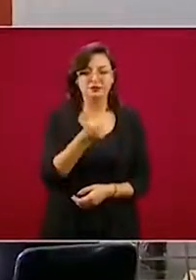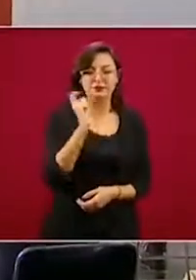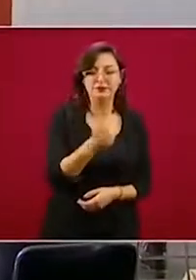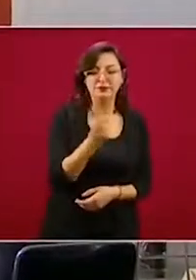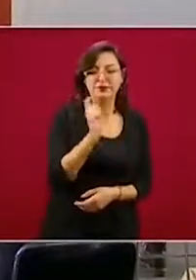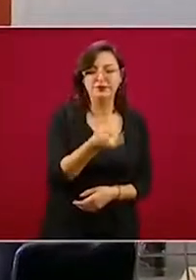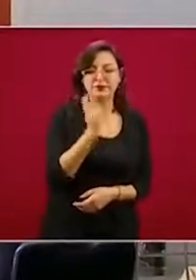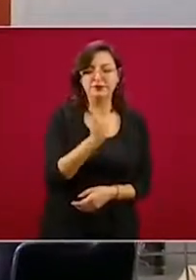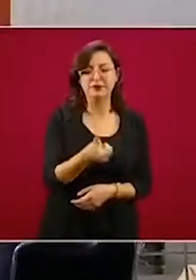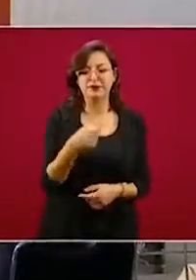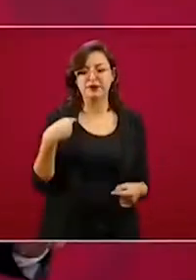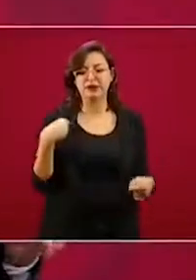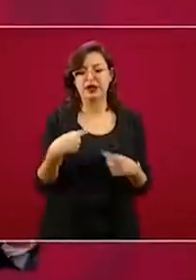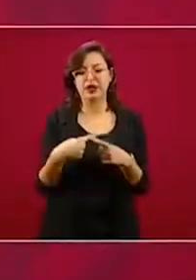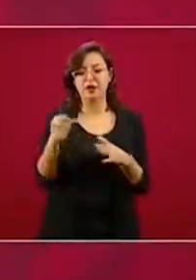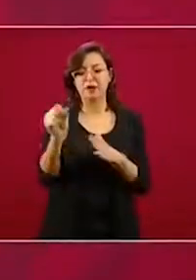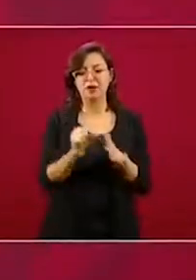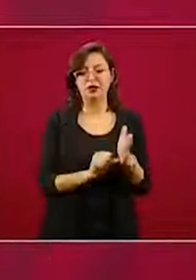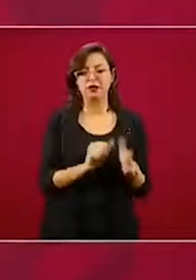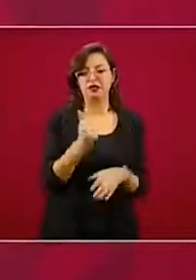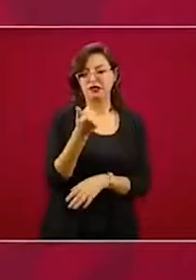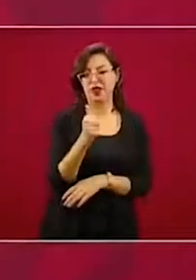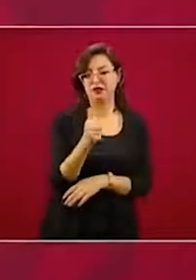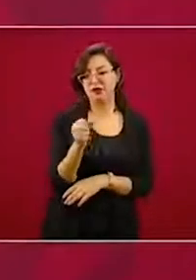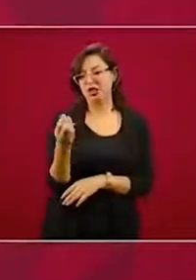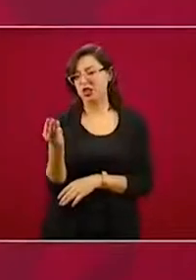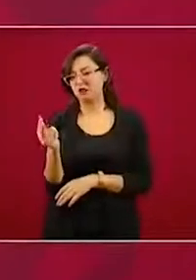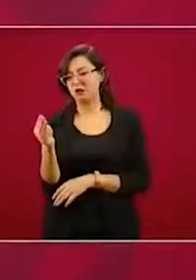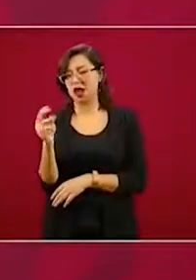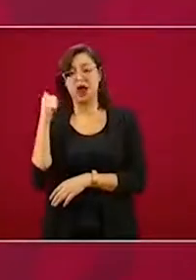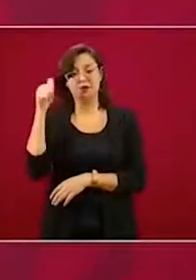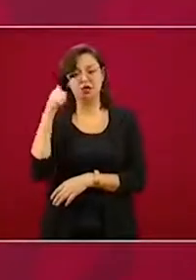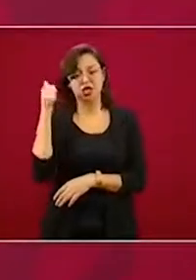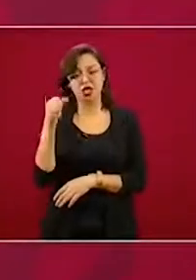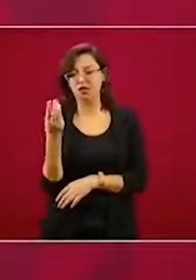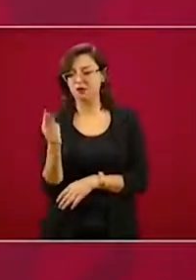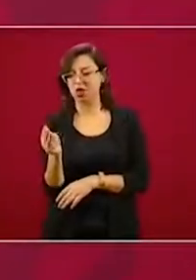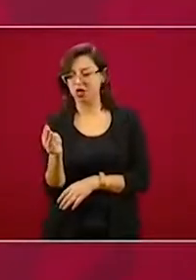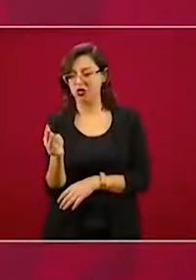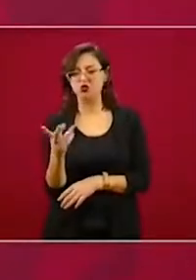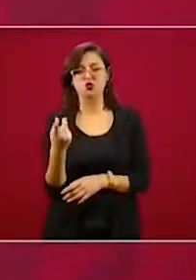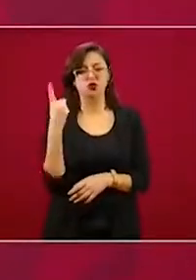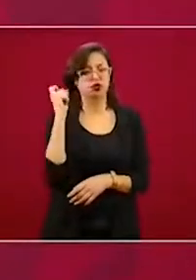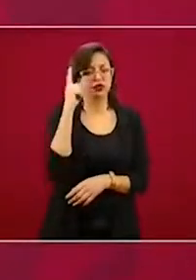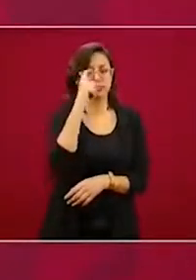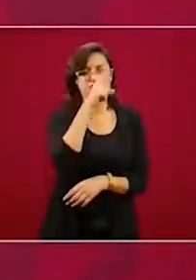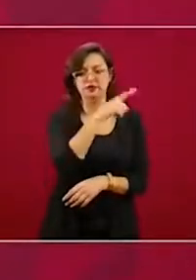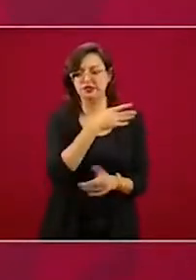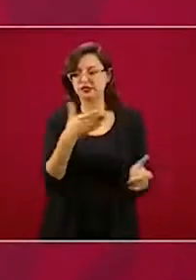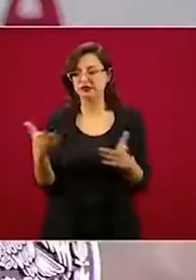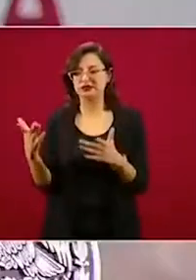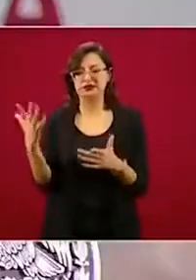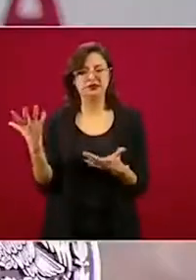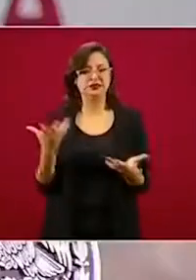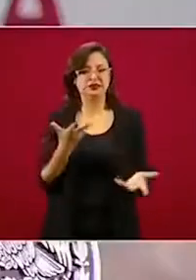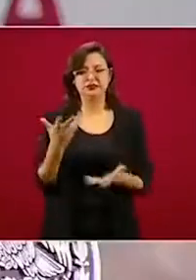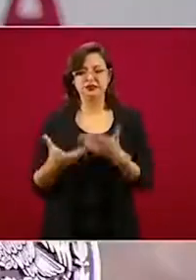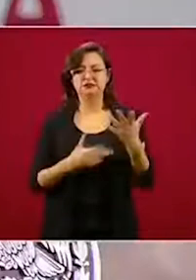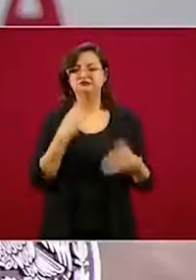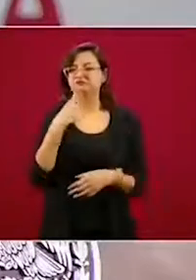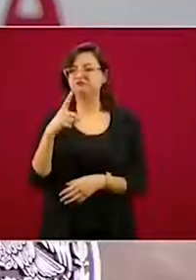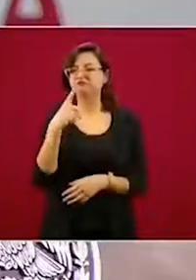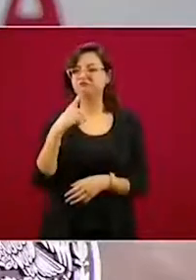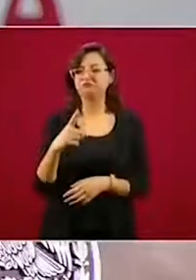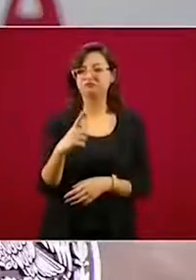del mes de abril y de mayo. Entonces, más bien las quejas van en ese sentido. ¿En dónde hemos